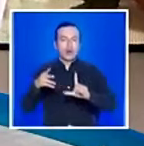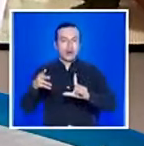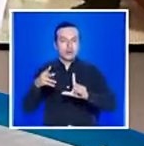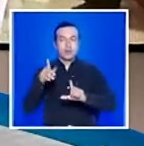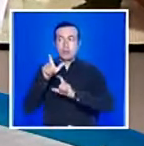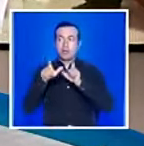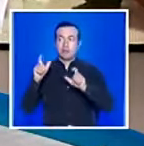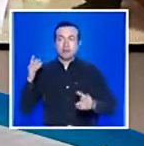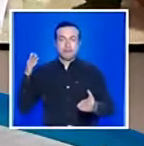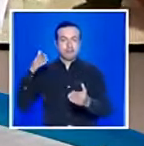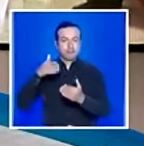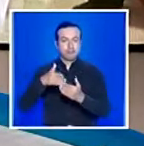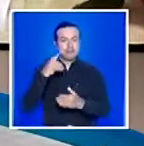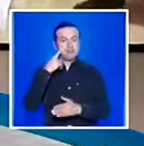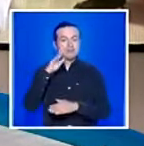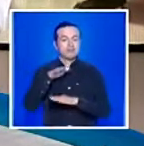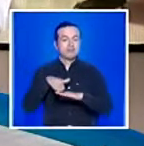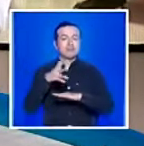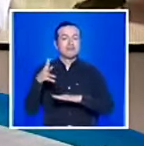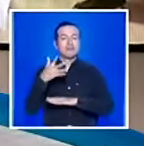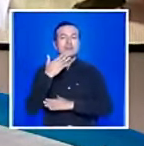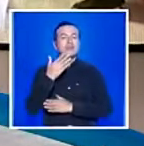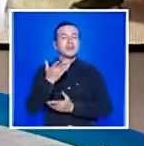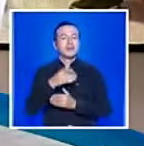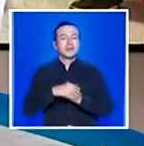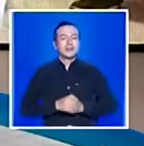viendo puedan acudir.